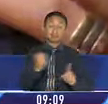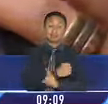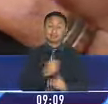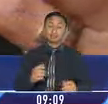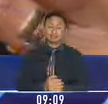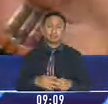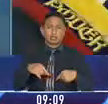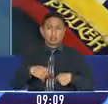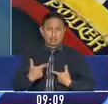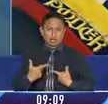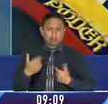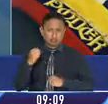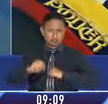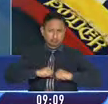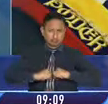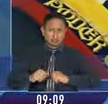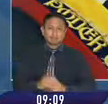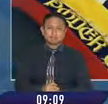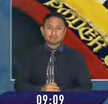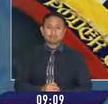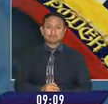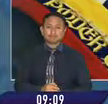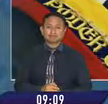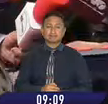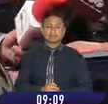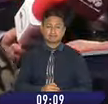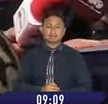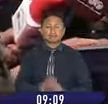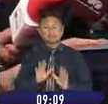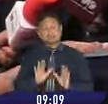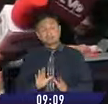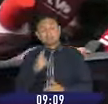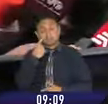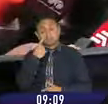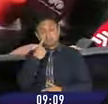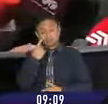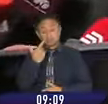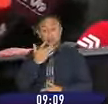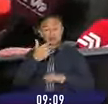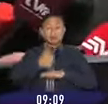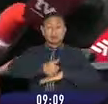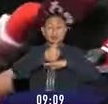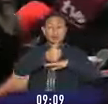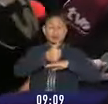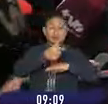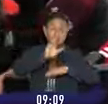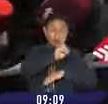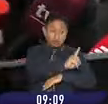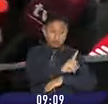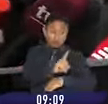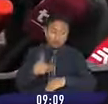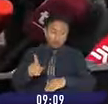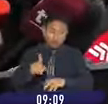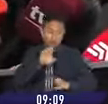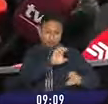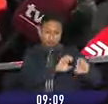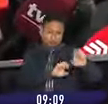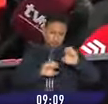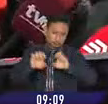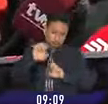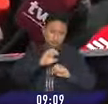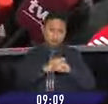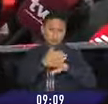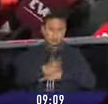estamos trabajando contra ello. Renuncia de generales. Vamos a hacer una evaluación pormenorizada de cada uno de ellos y